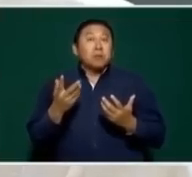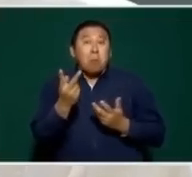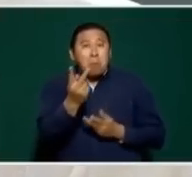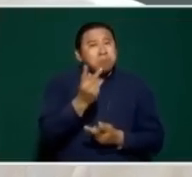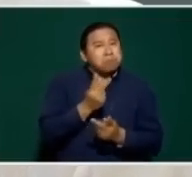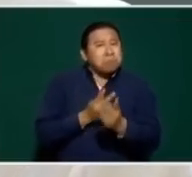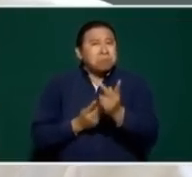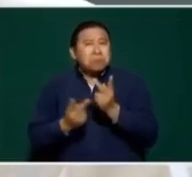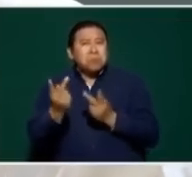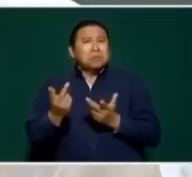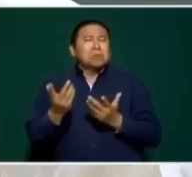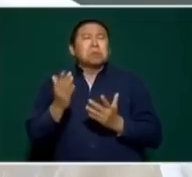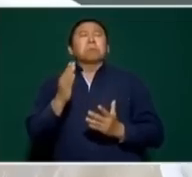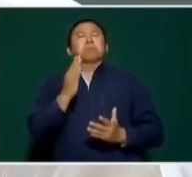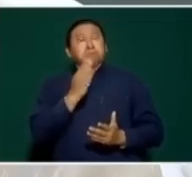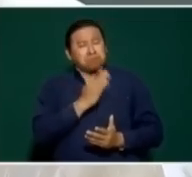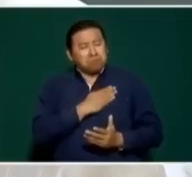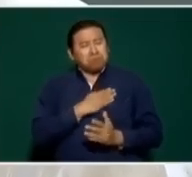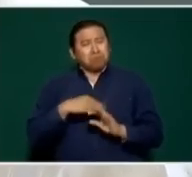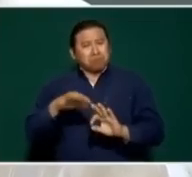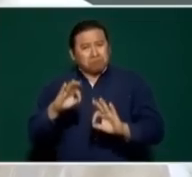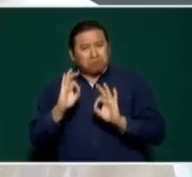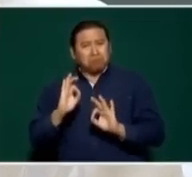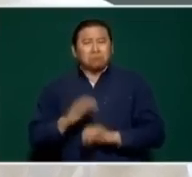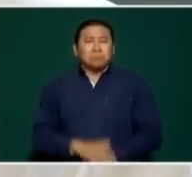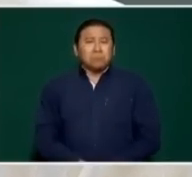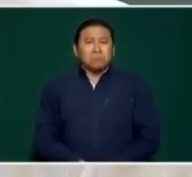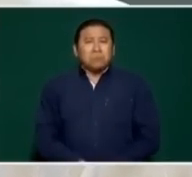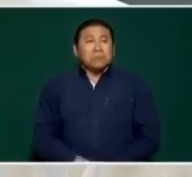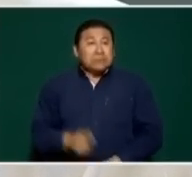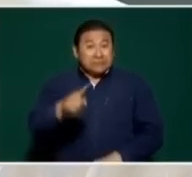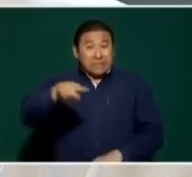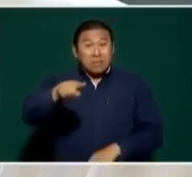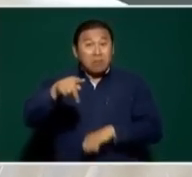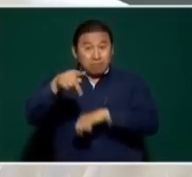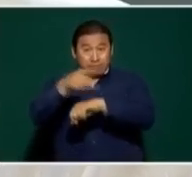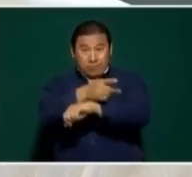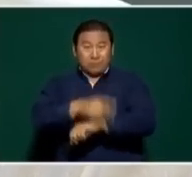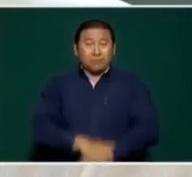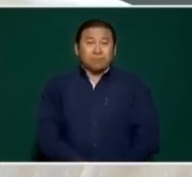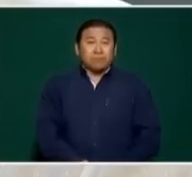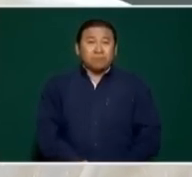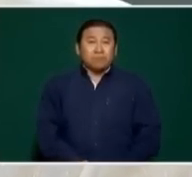cuestionado. Qué bueno que esto sucede,